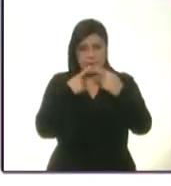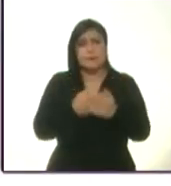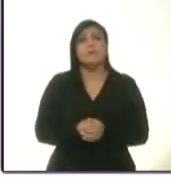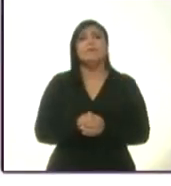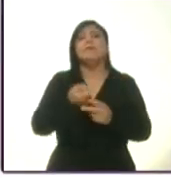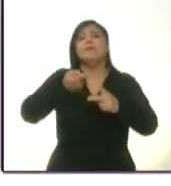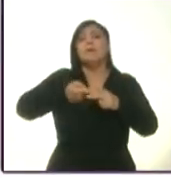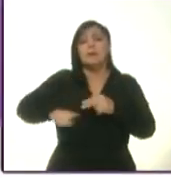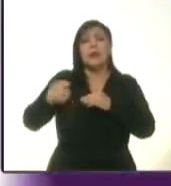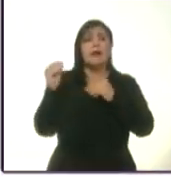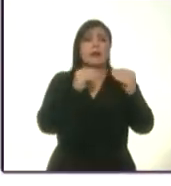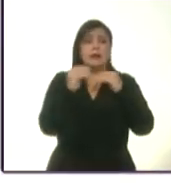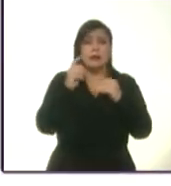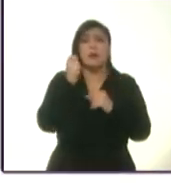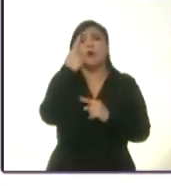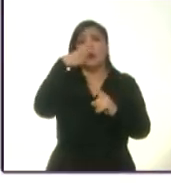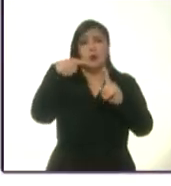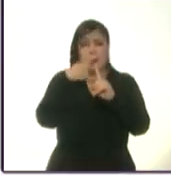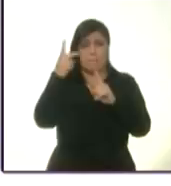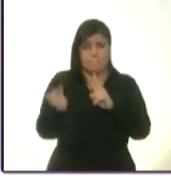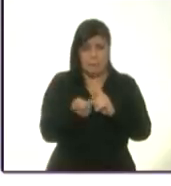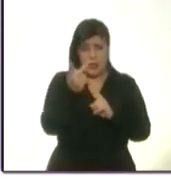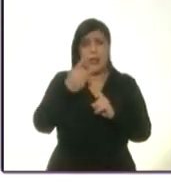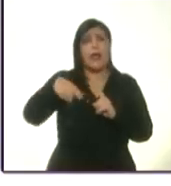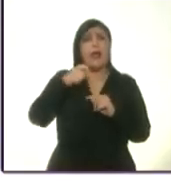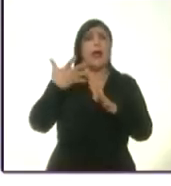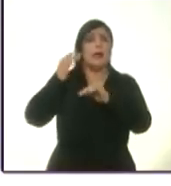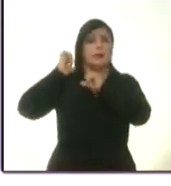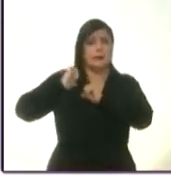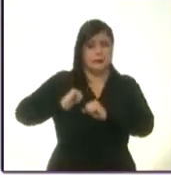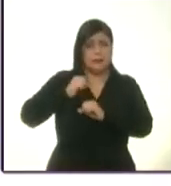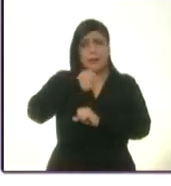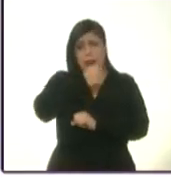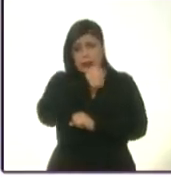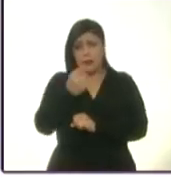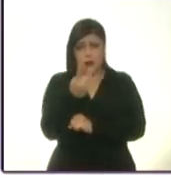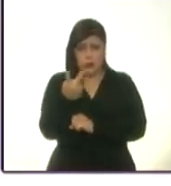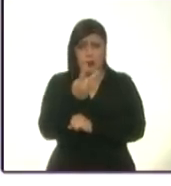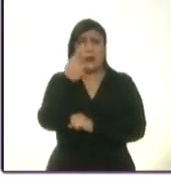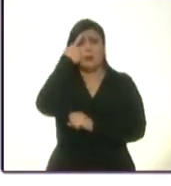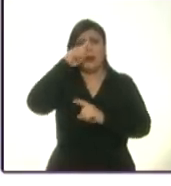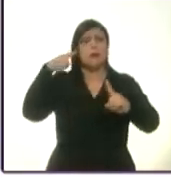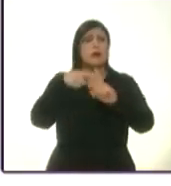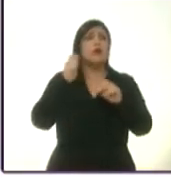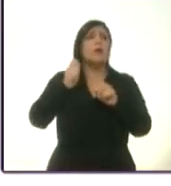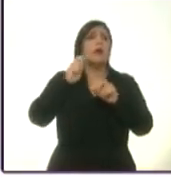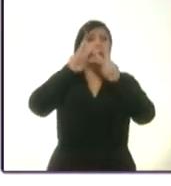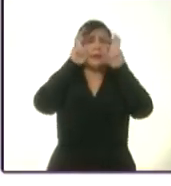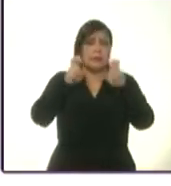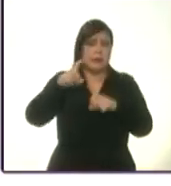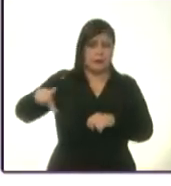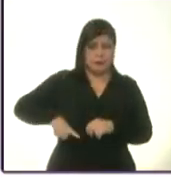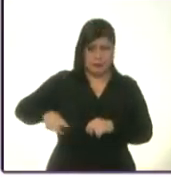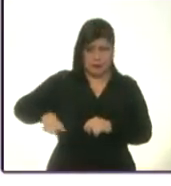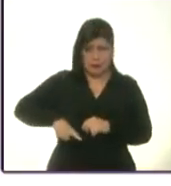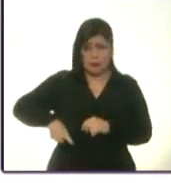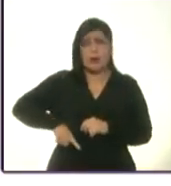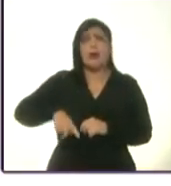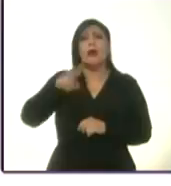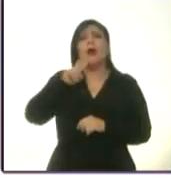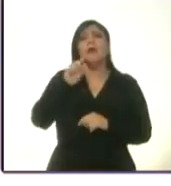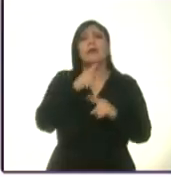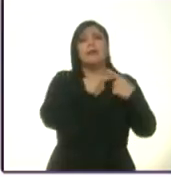iniciaremos el debate con una pregunta que harán la moderadora y el moderador relacionada con el tema de gobierno es